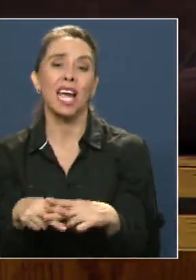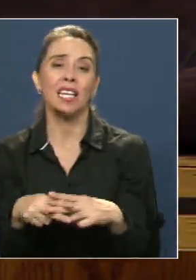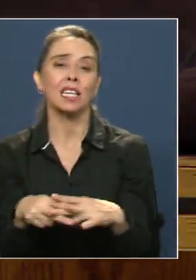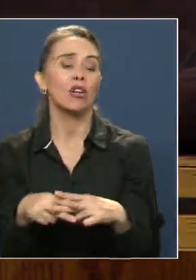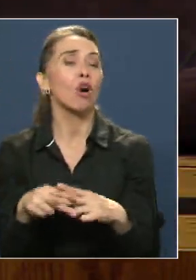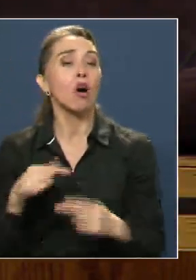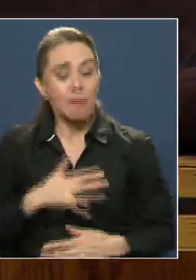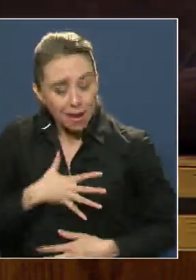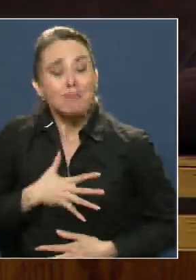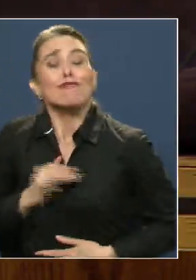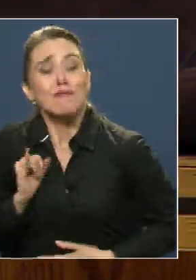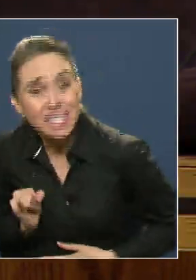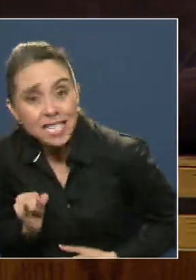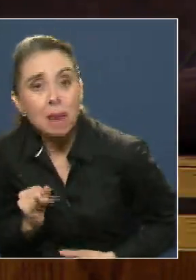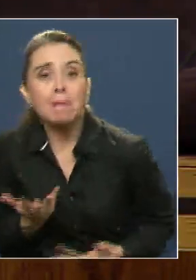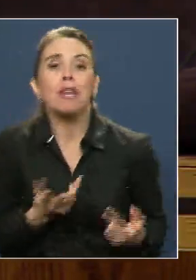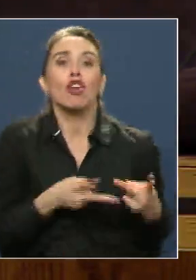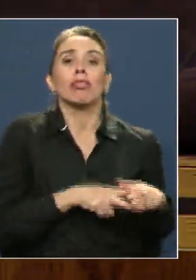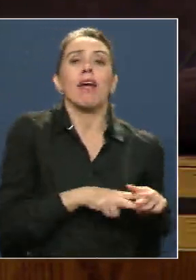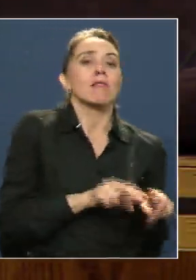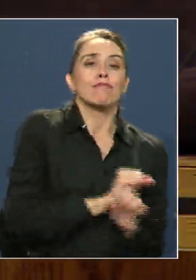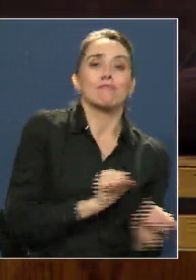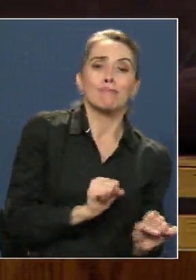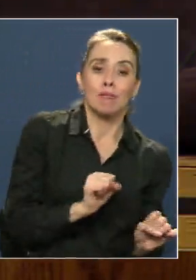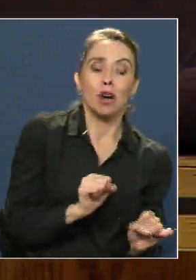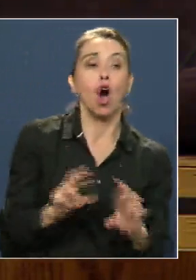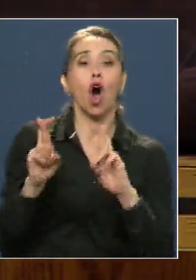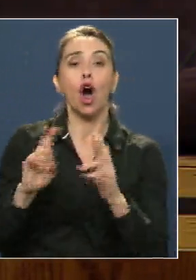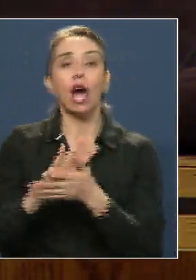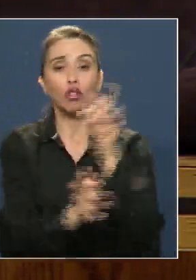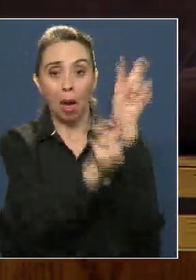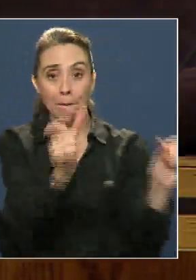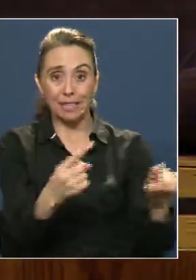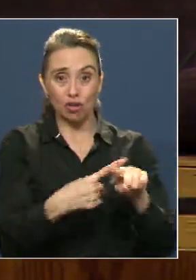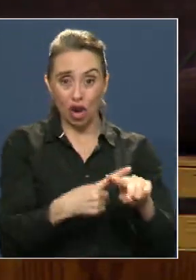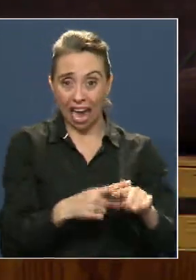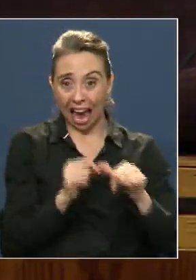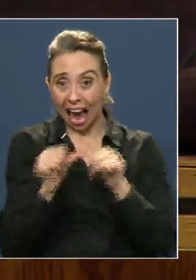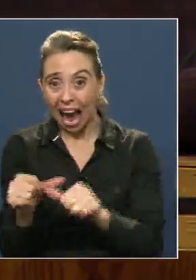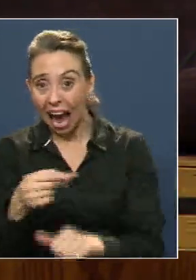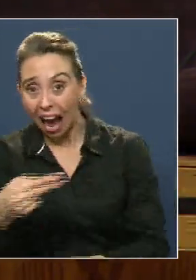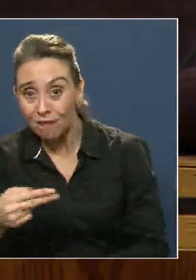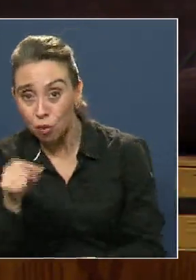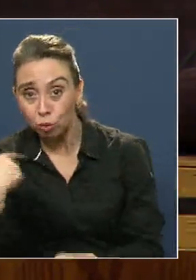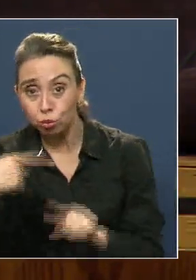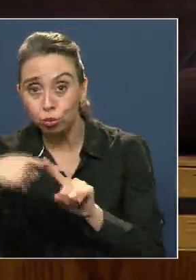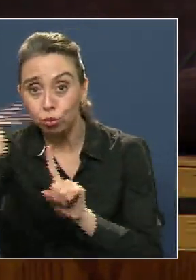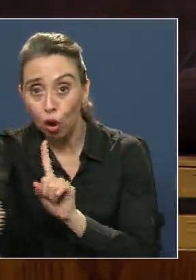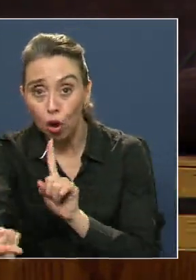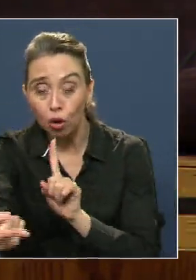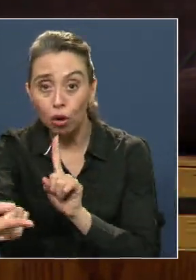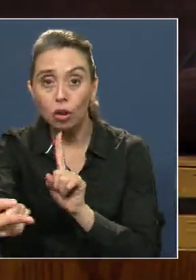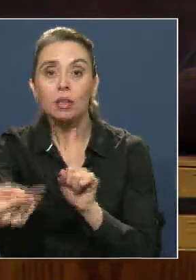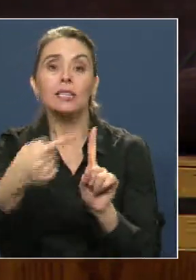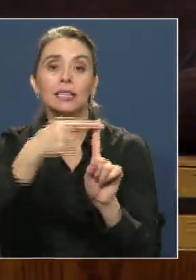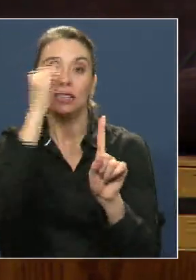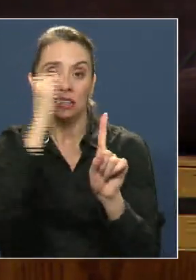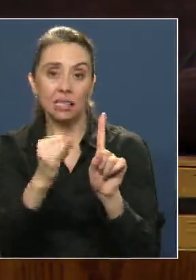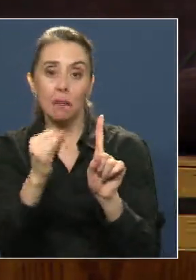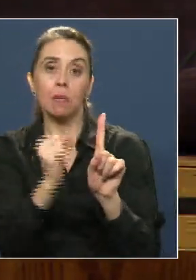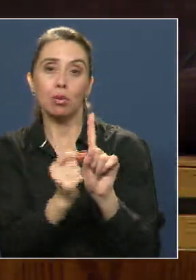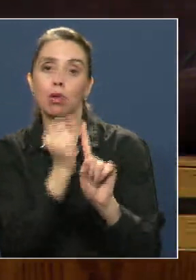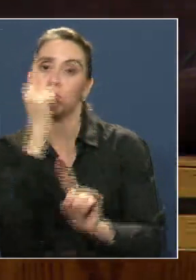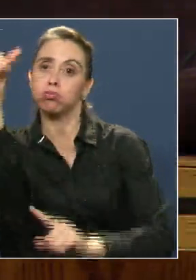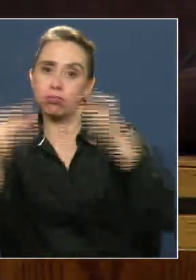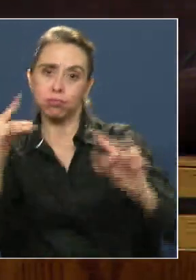anímico. Ojalá todos los abusadores fueran siempre sujetos a la persecución